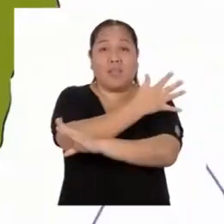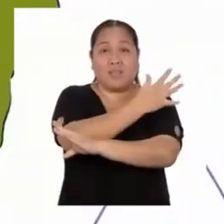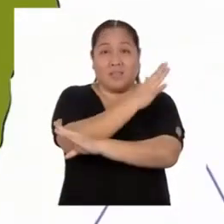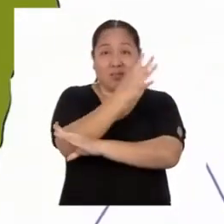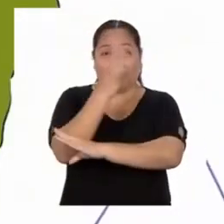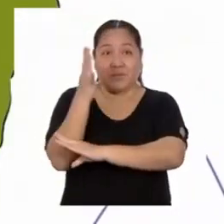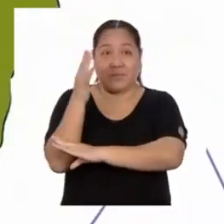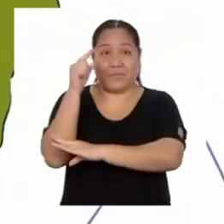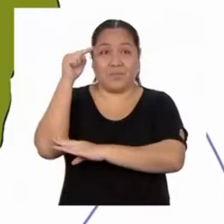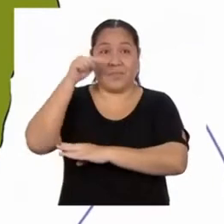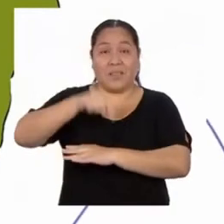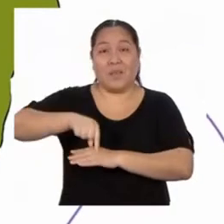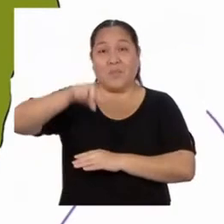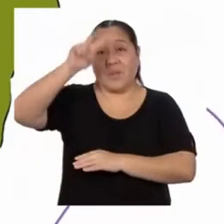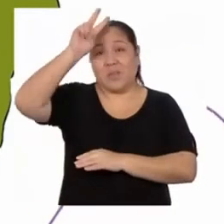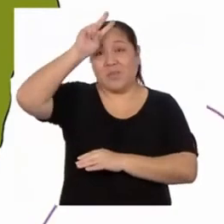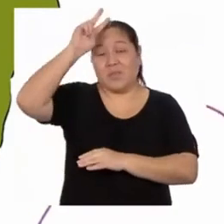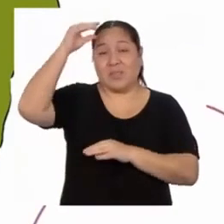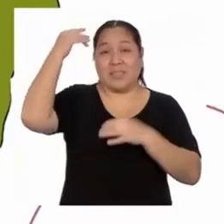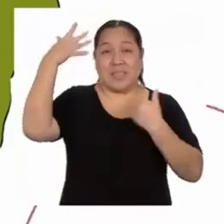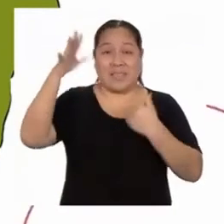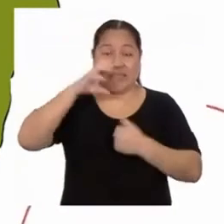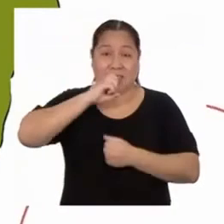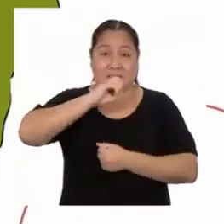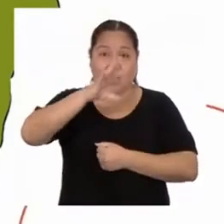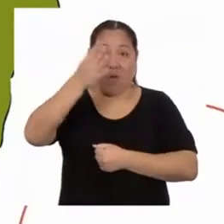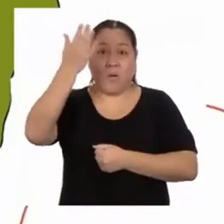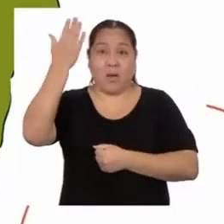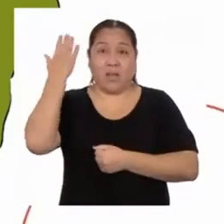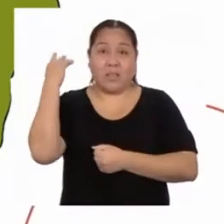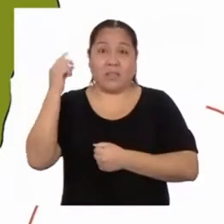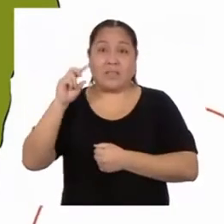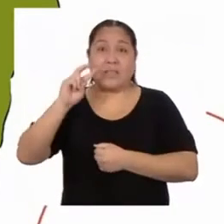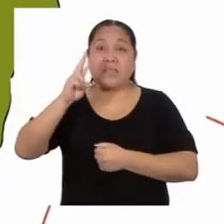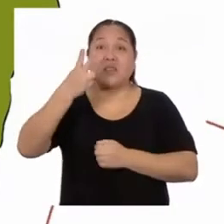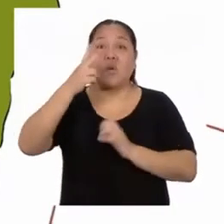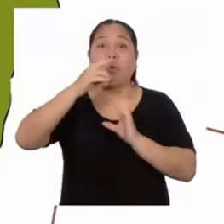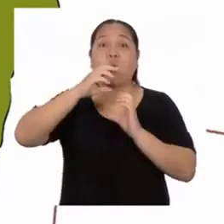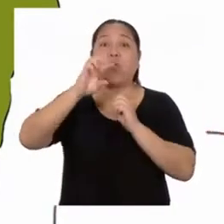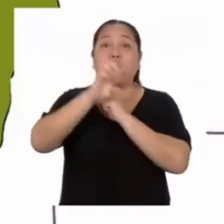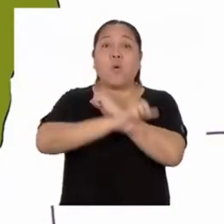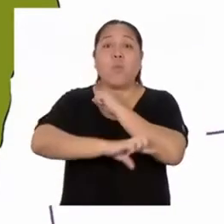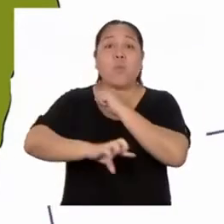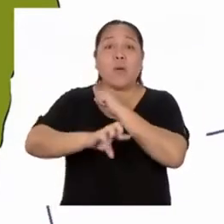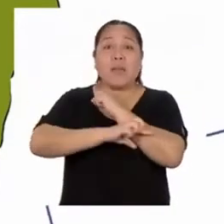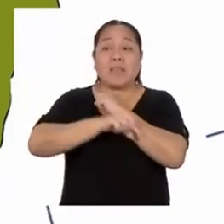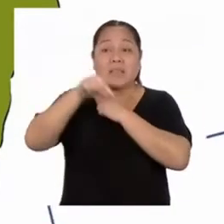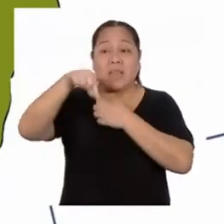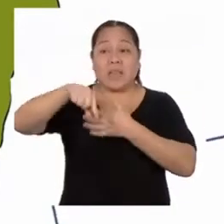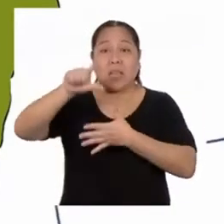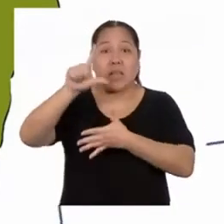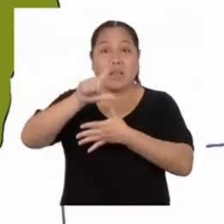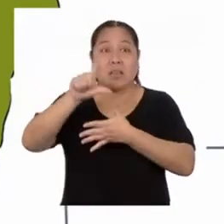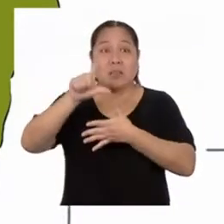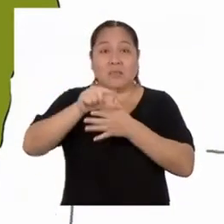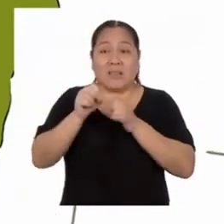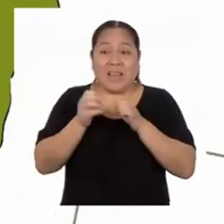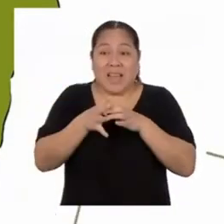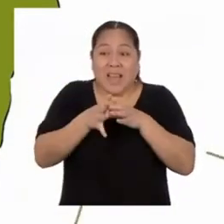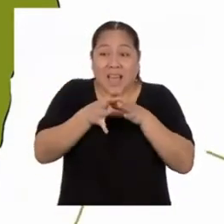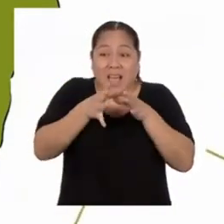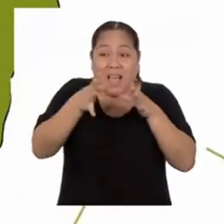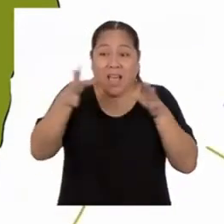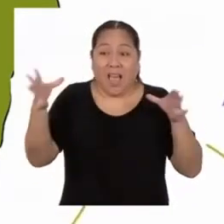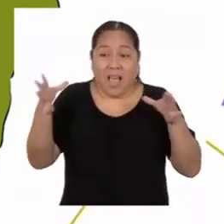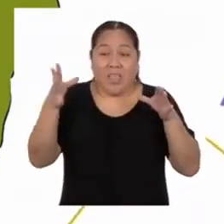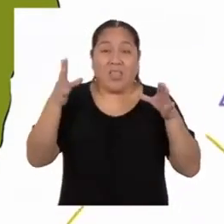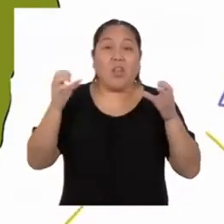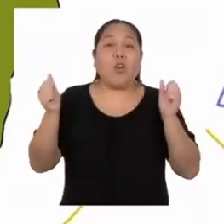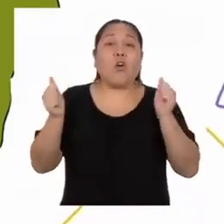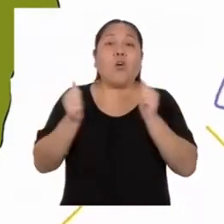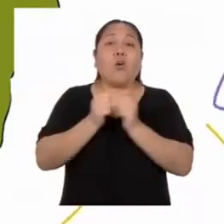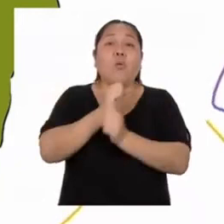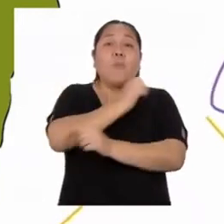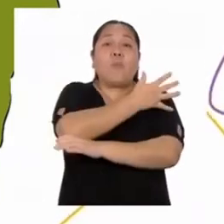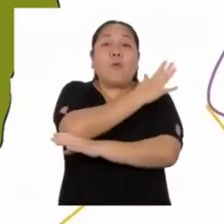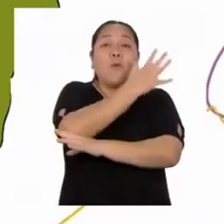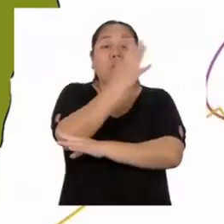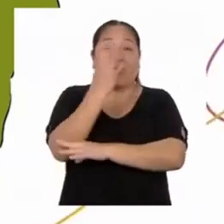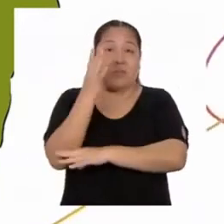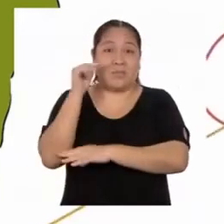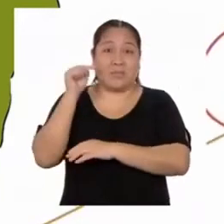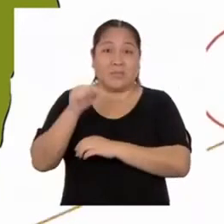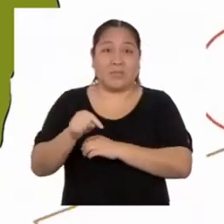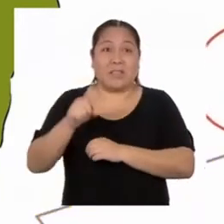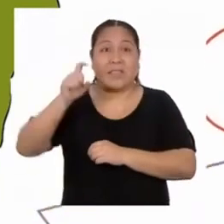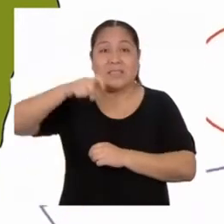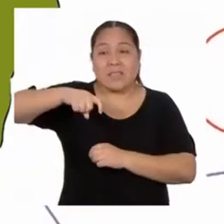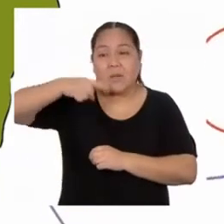El Perú, como ya se dijo anteriormente, es el segundo país latinoamericano en extensión de bosques amazónicos, por lo que debemos